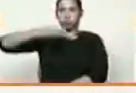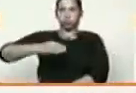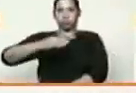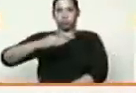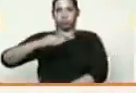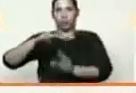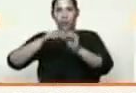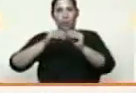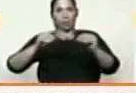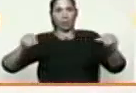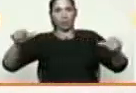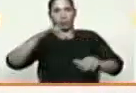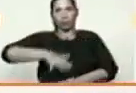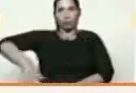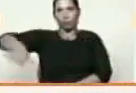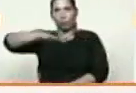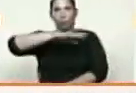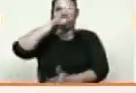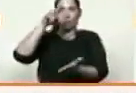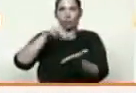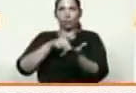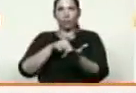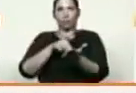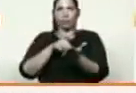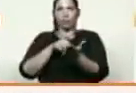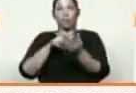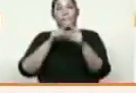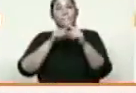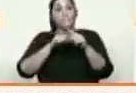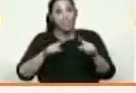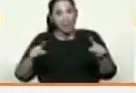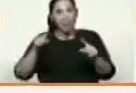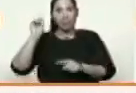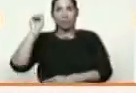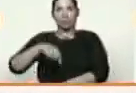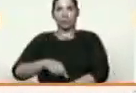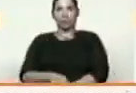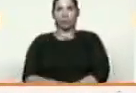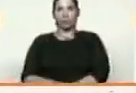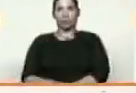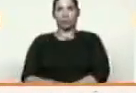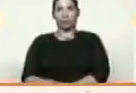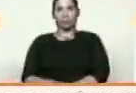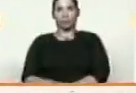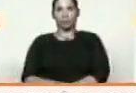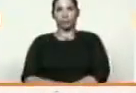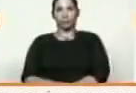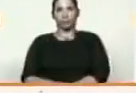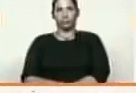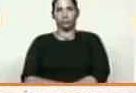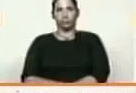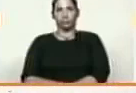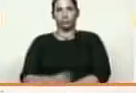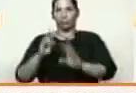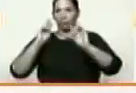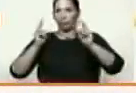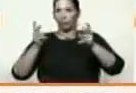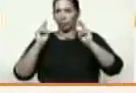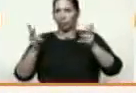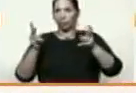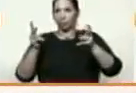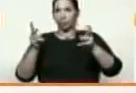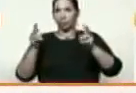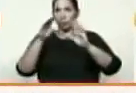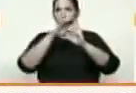territorio nacional? Pero además, el concepto constitucional, hay que ir a las